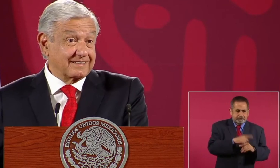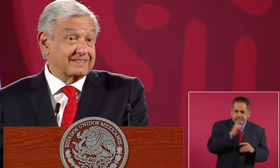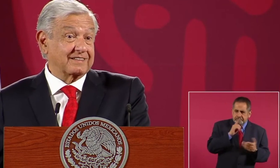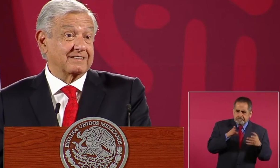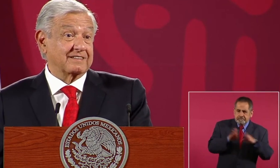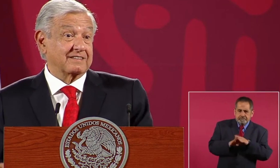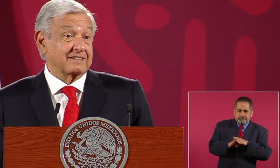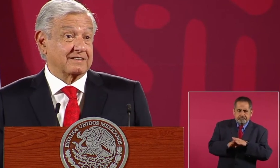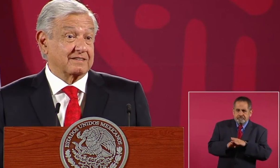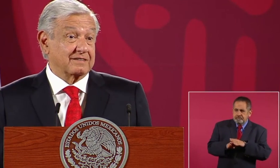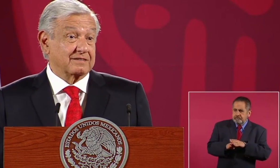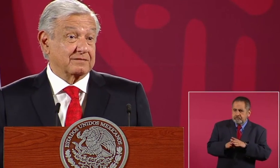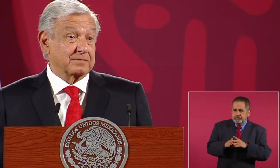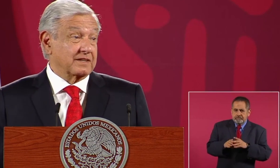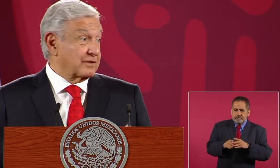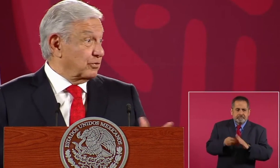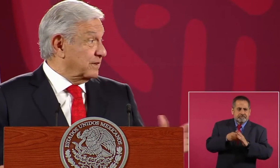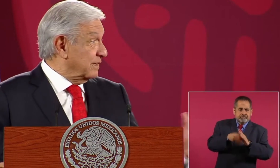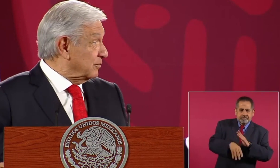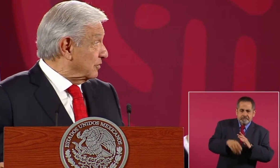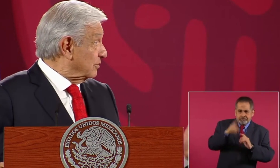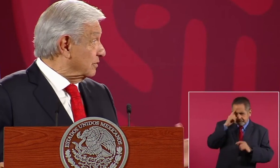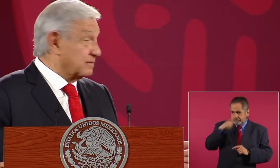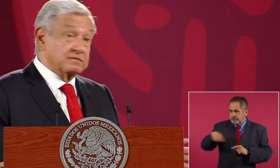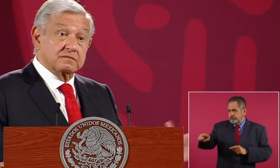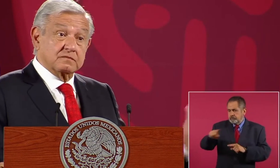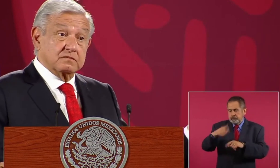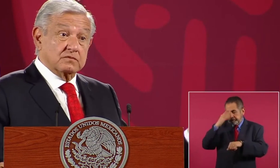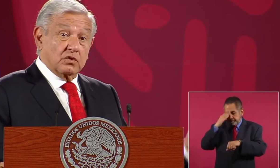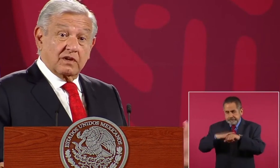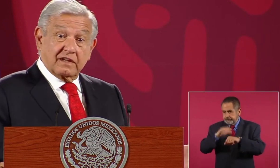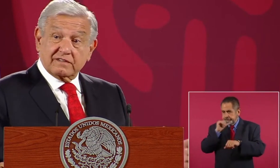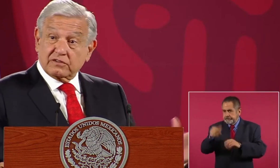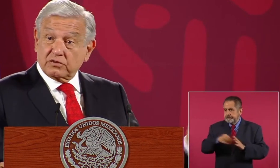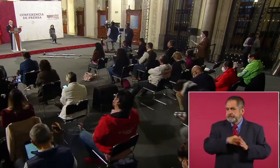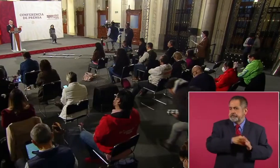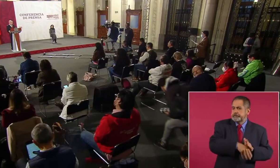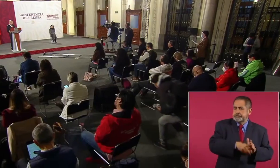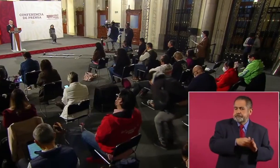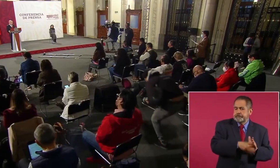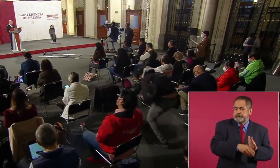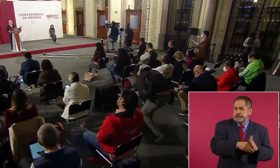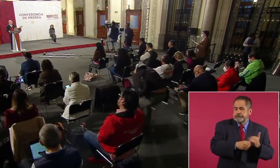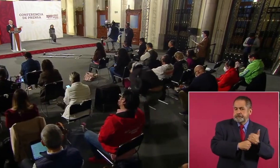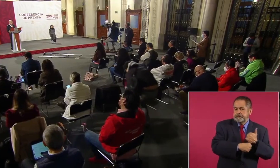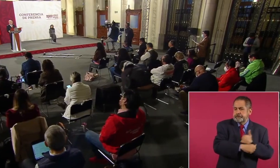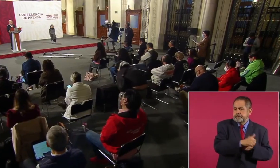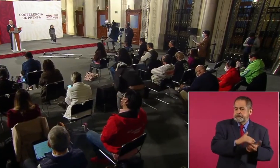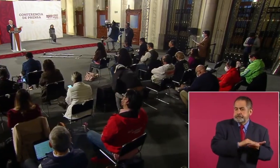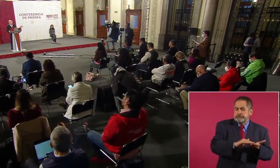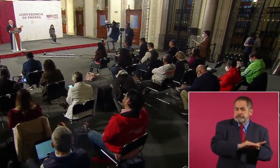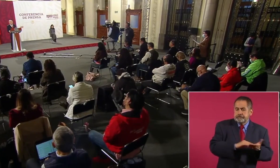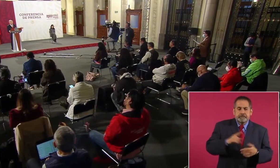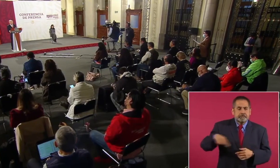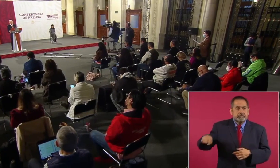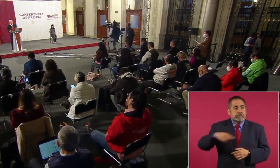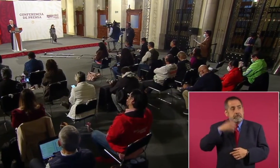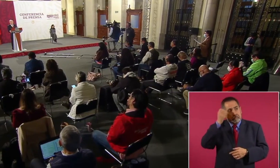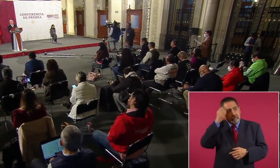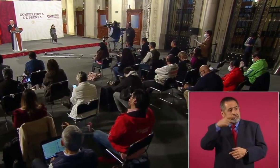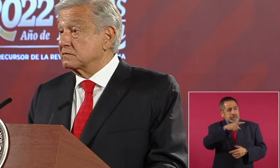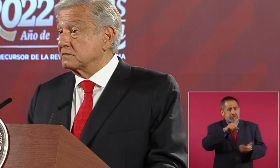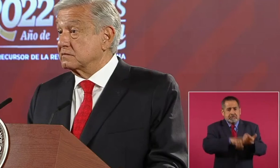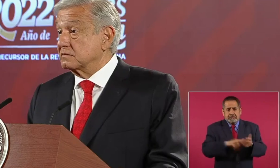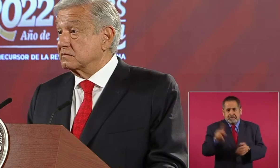600 intérpretes tuvieran las competencias, son pocos. Invitamos a que los intérpretes se sigan preparando, invitamos a que más personas